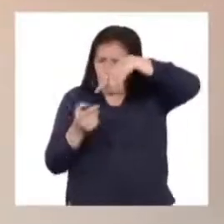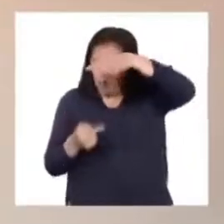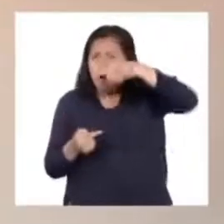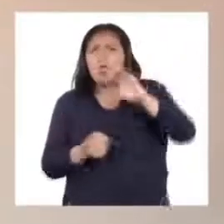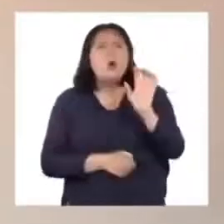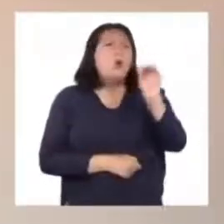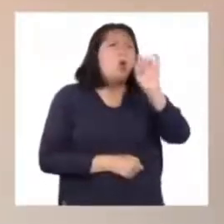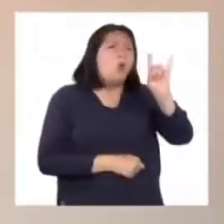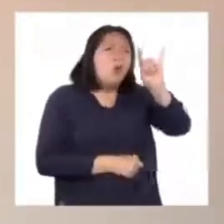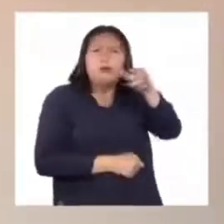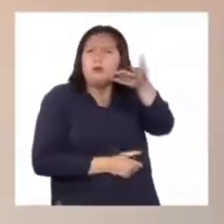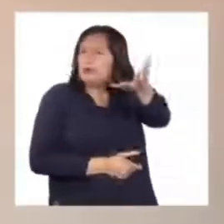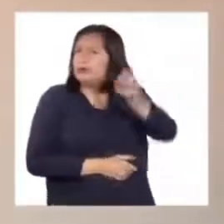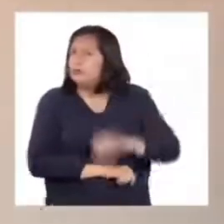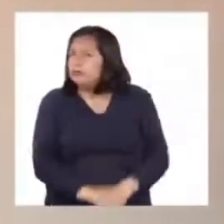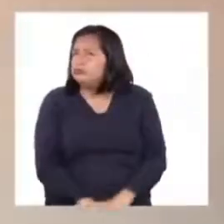utilizado?